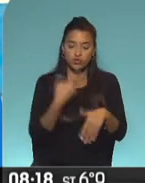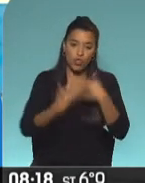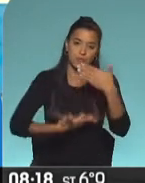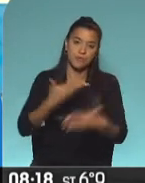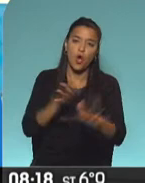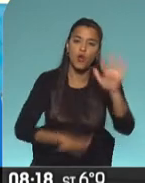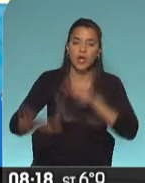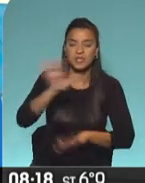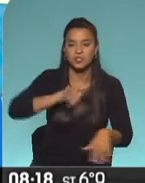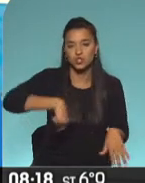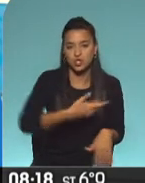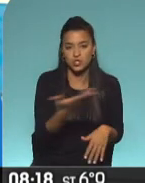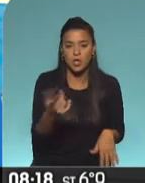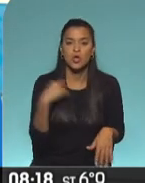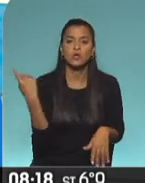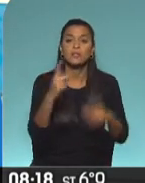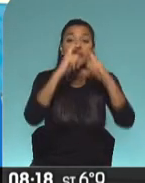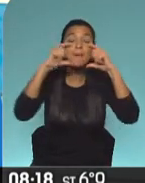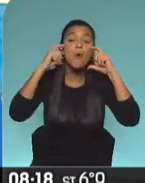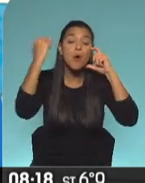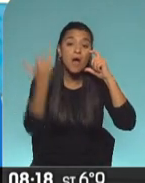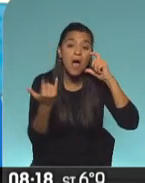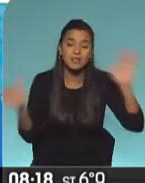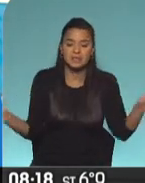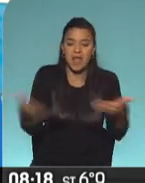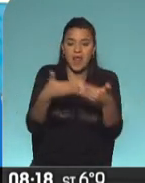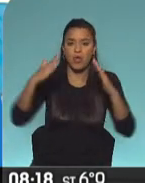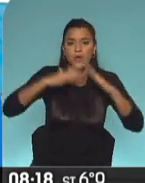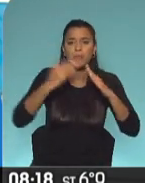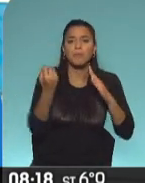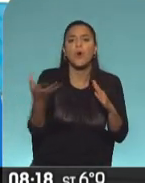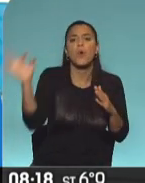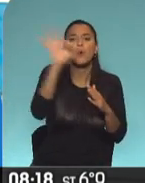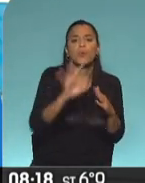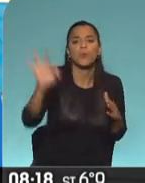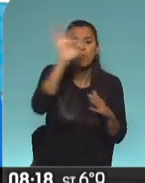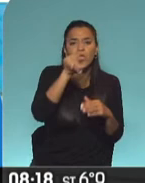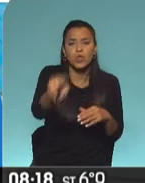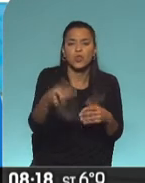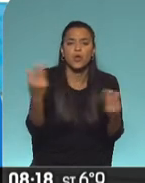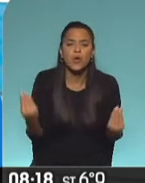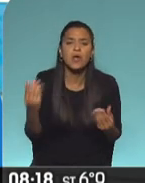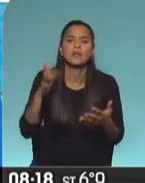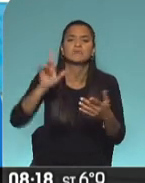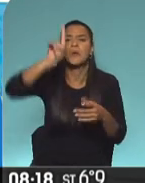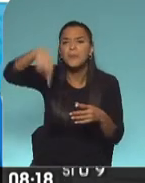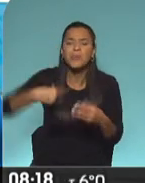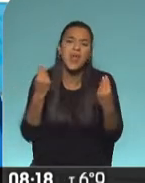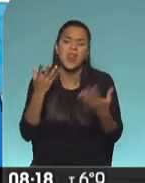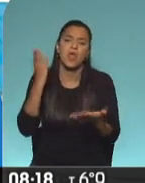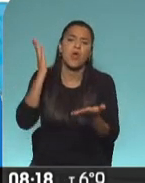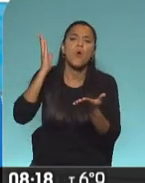la organización de nuestra sociedad. Estamos todos con tapaboca y encerrados en nuestras casas por un virus de origen zoonótico, resultado de la destrucción de la